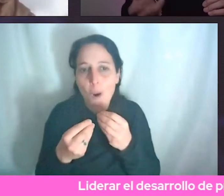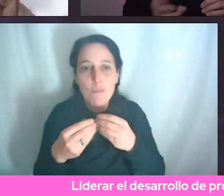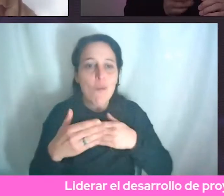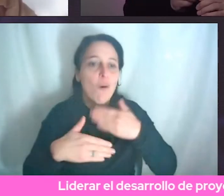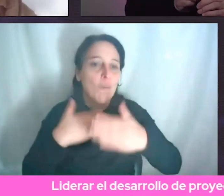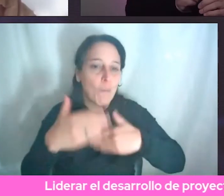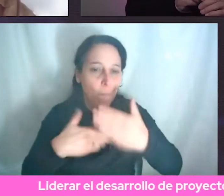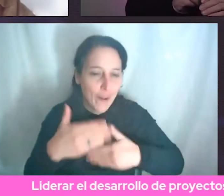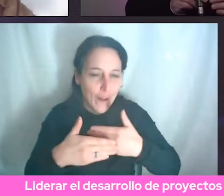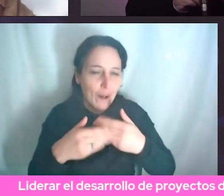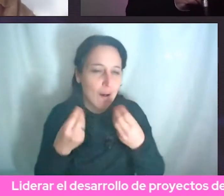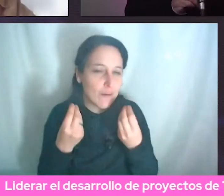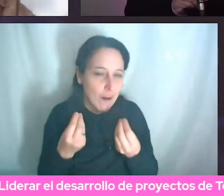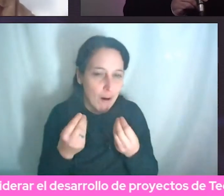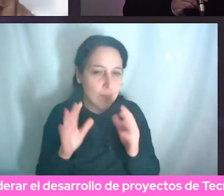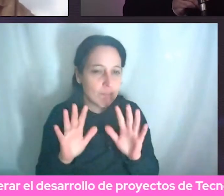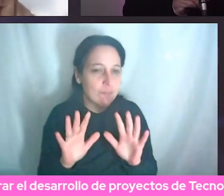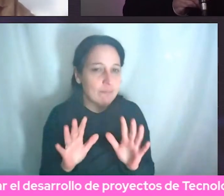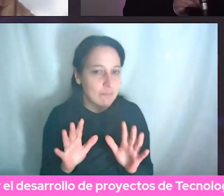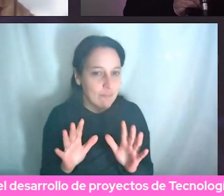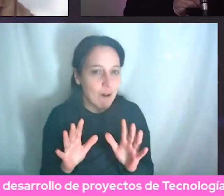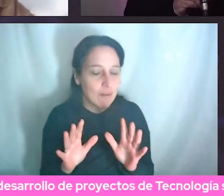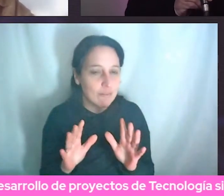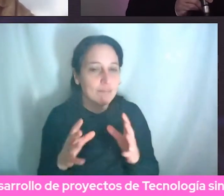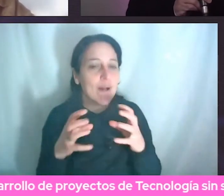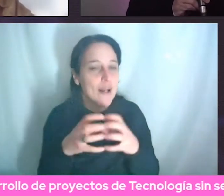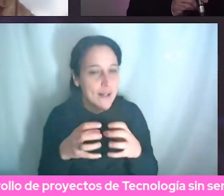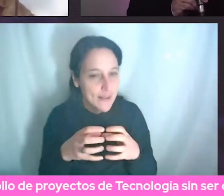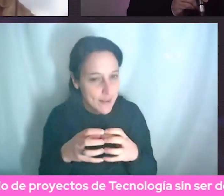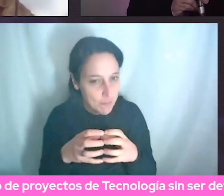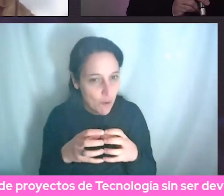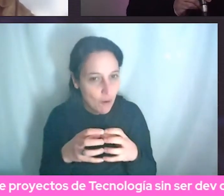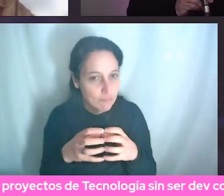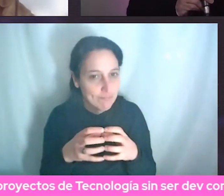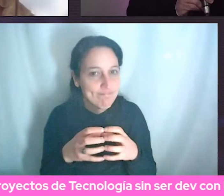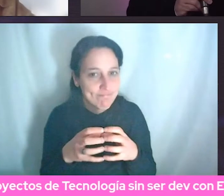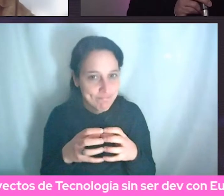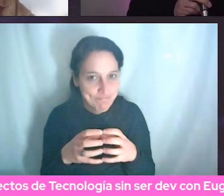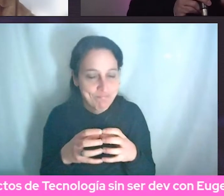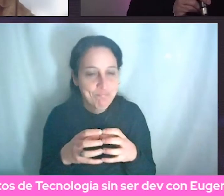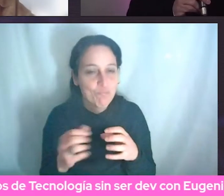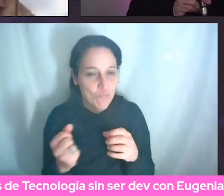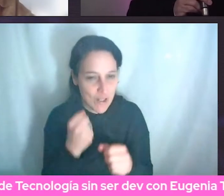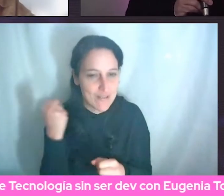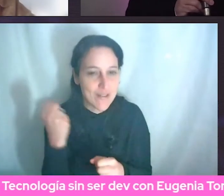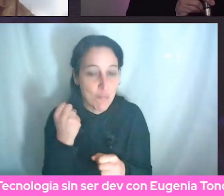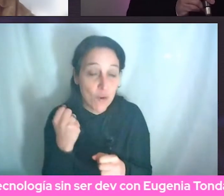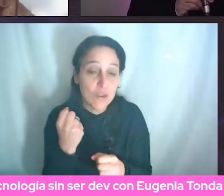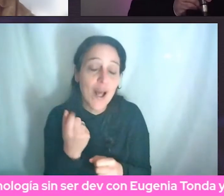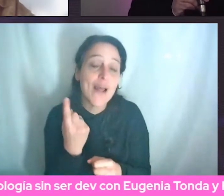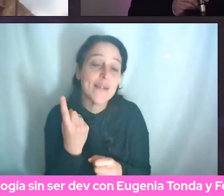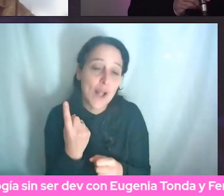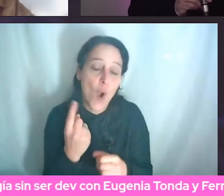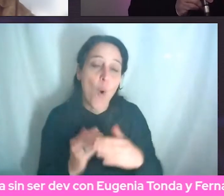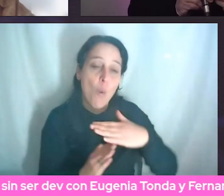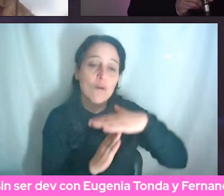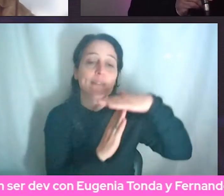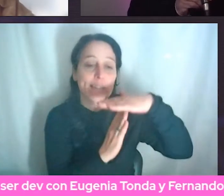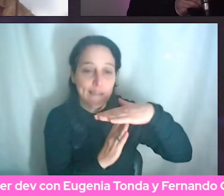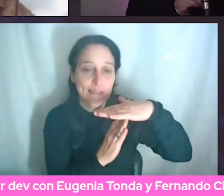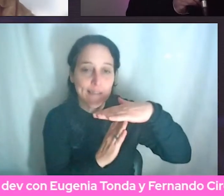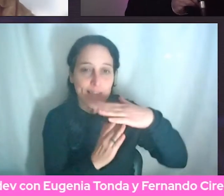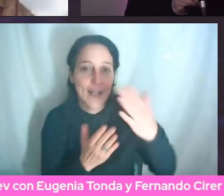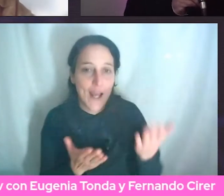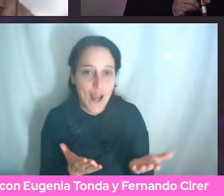Los equipos tienen que ser dinámicos también. Entonces, es importante que haya un líder referente, no